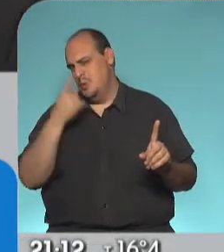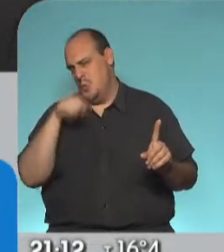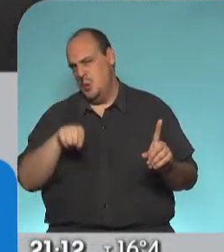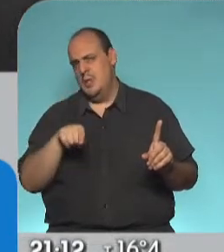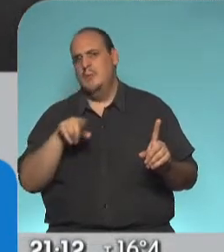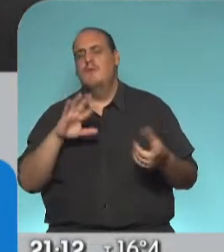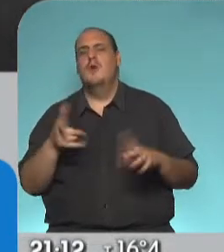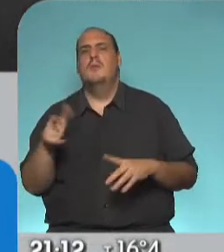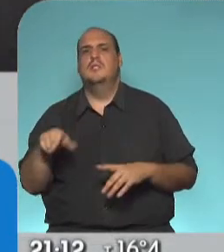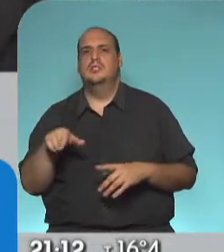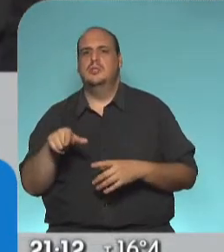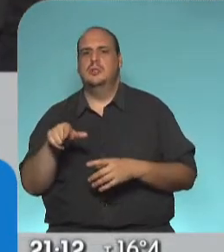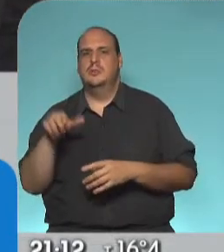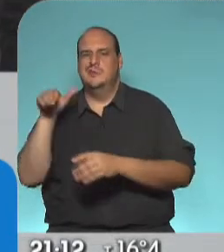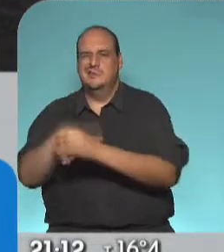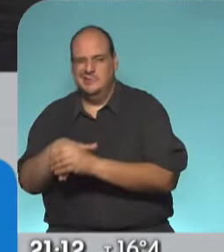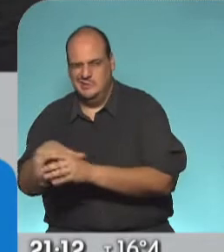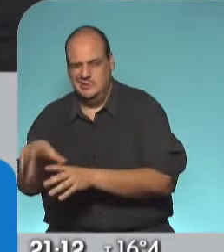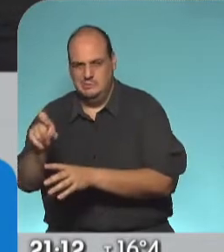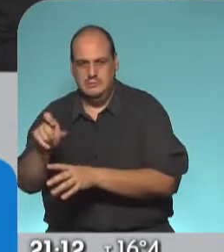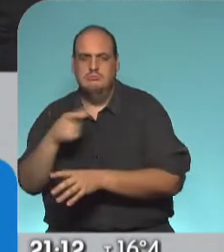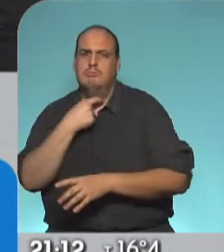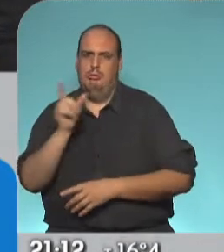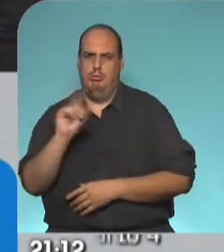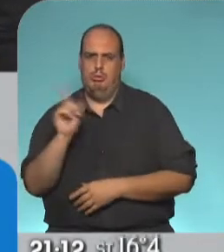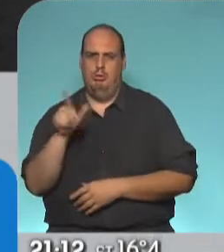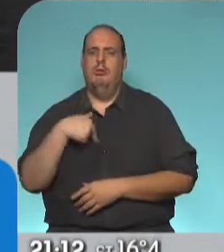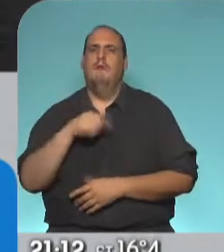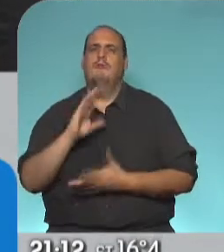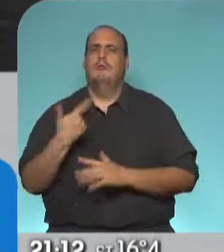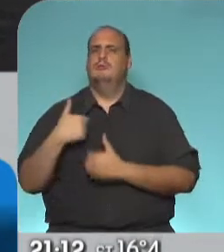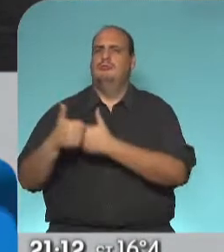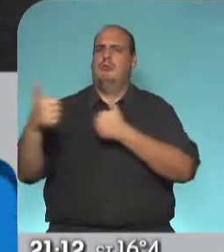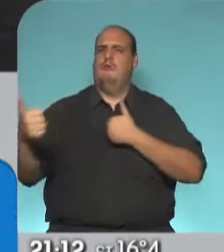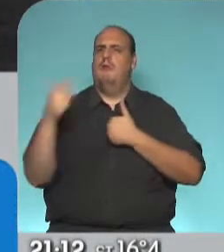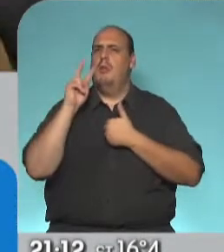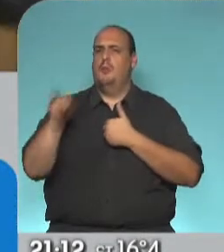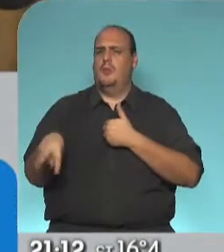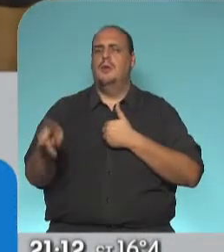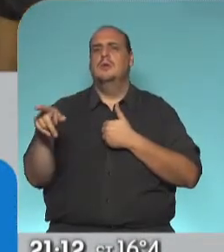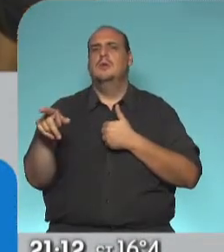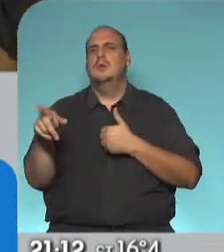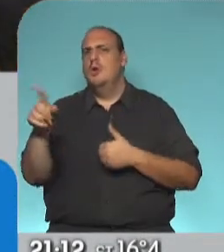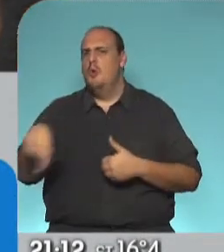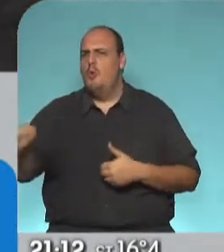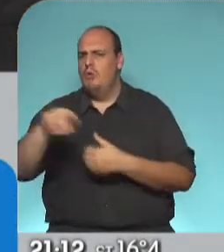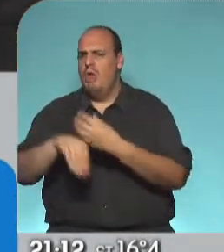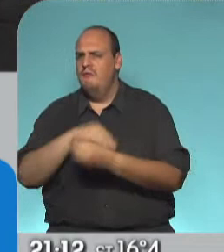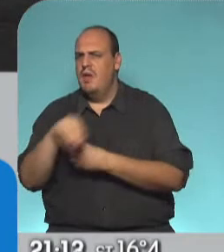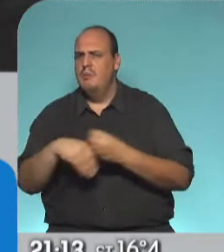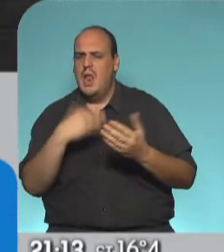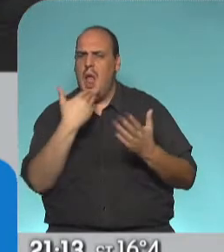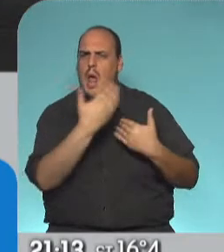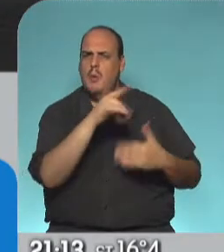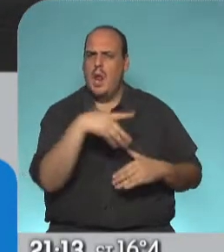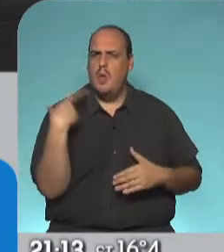para remover nada, simplemente desde la impotencia que da desde afuera esta situación. ¿En ningún momento ninguno de ustedes familiares pudieron hablar